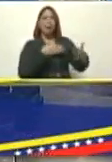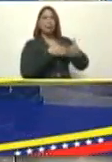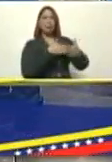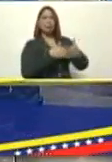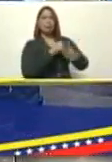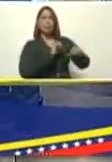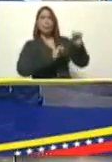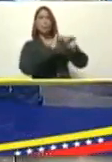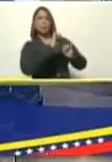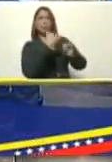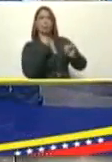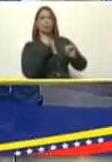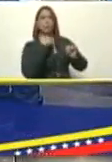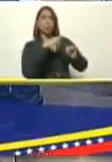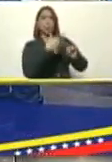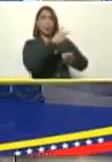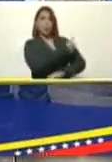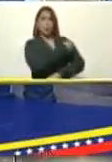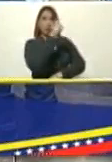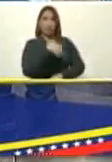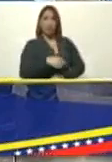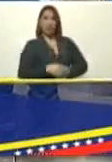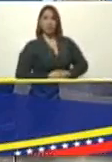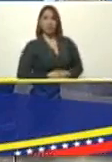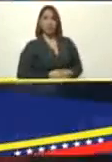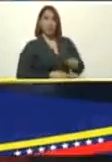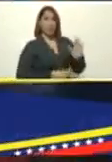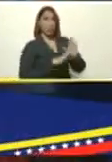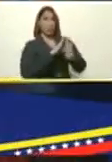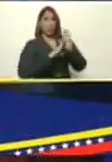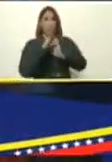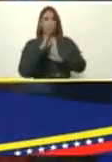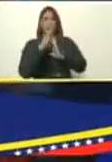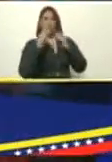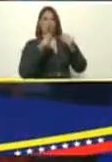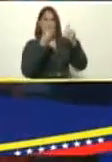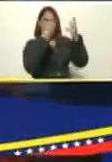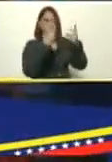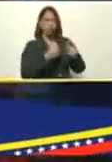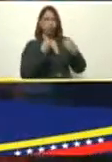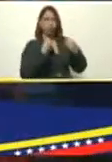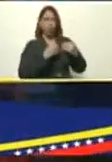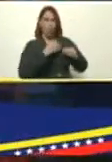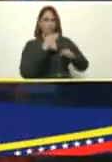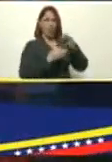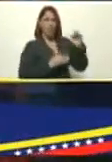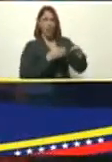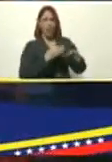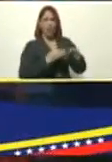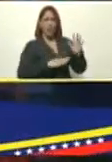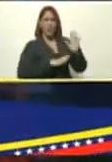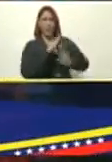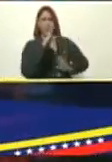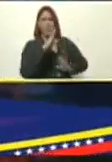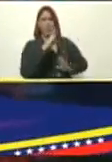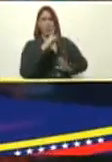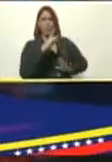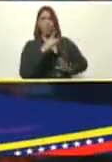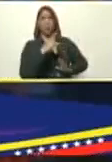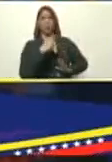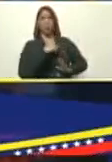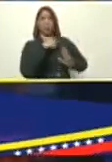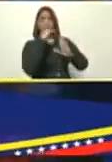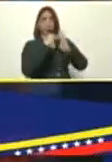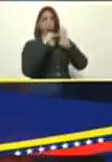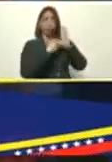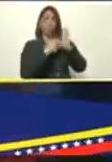dosis y, bueno, la tasa de reproducción de este virus, la manera como el contagio es elevado, nos tensionó a bajar